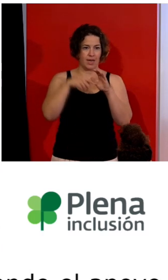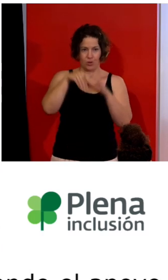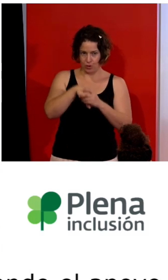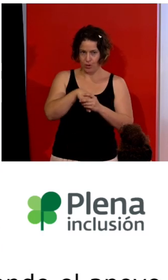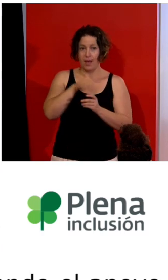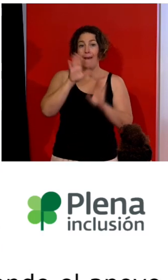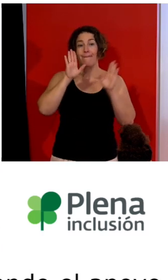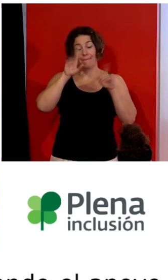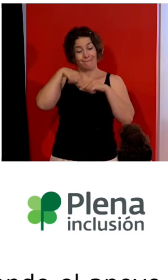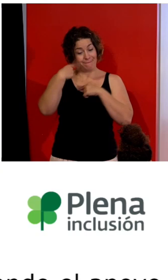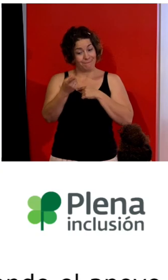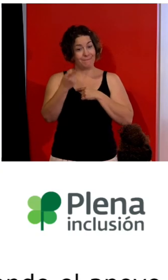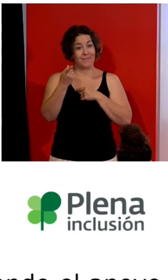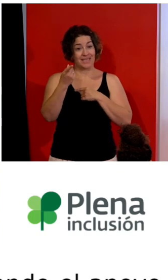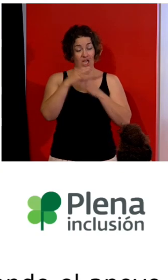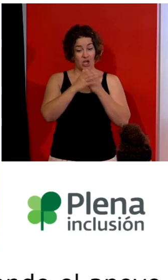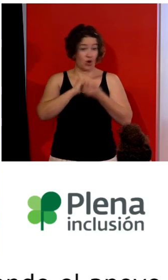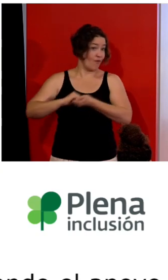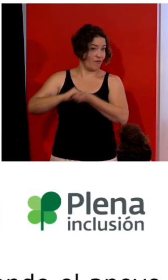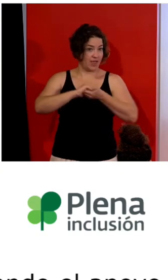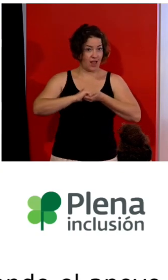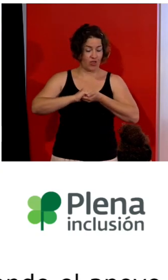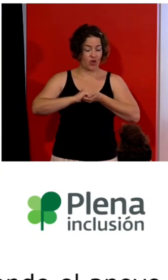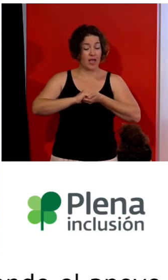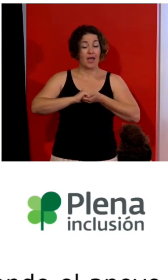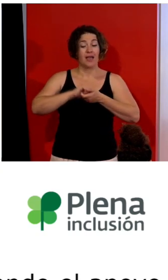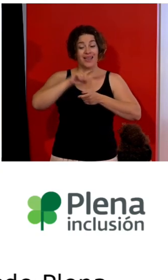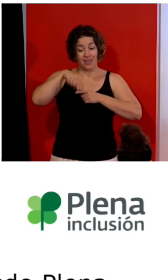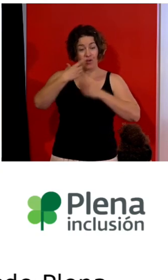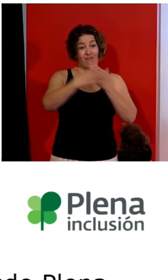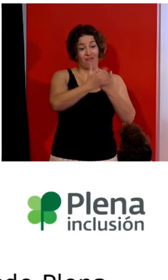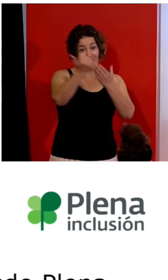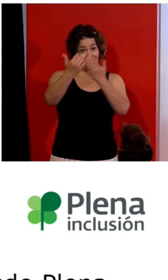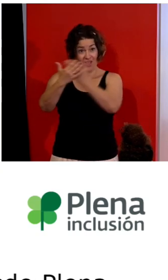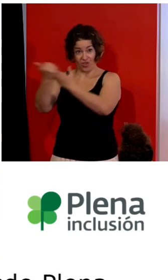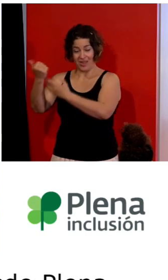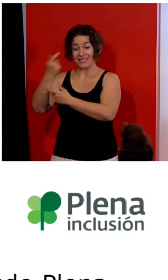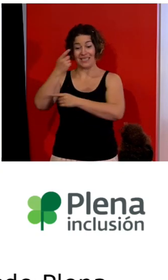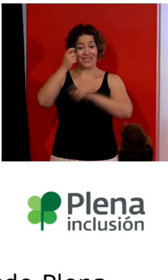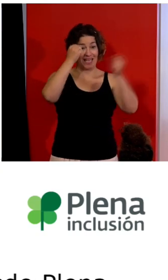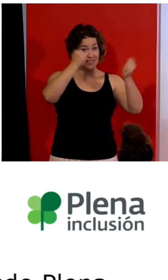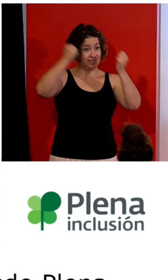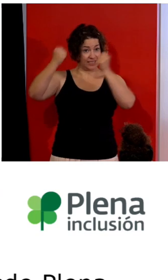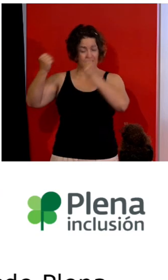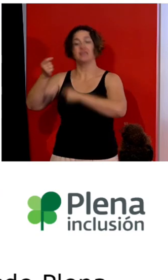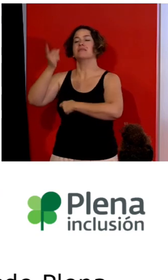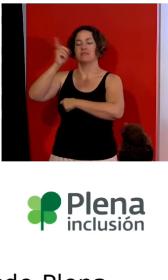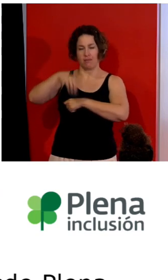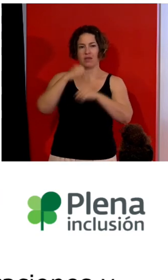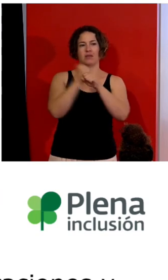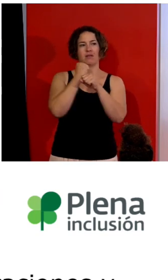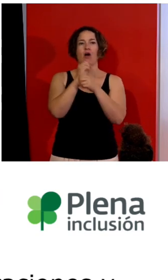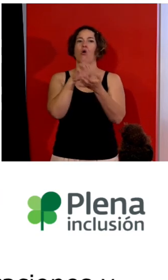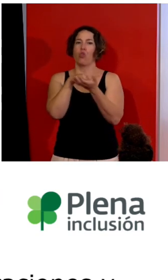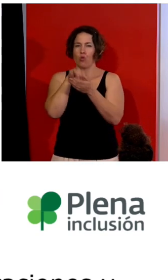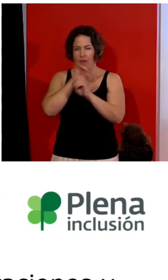luego desde la Confederación, pero luego nuestras federaciones y las entidades también hacían esta labor de resolución de